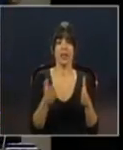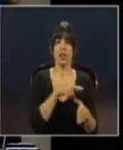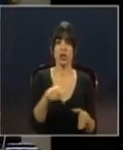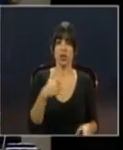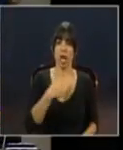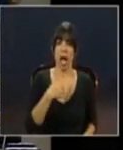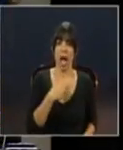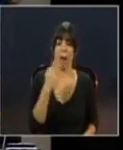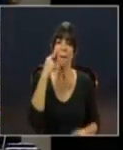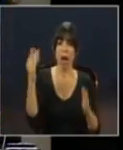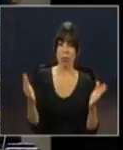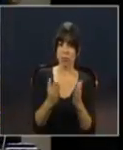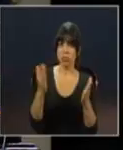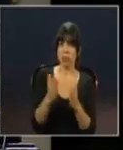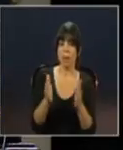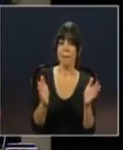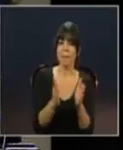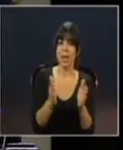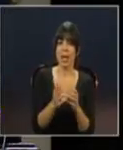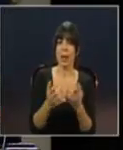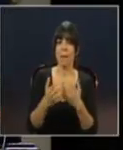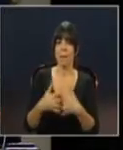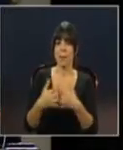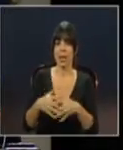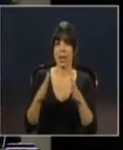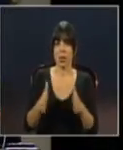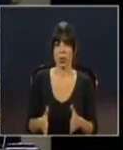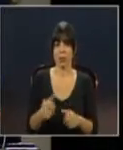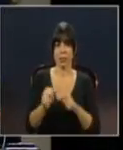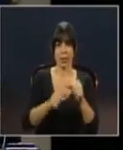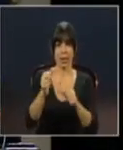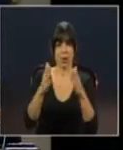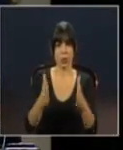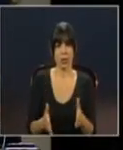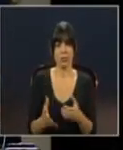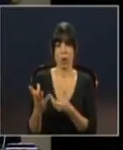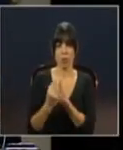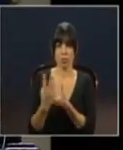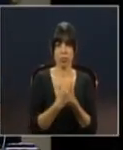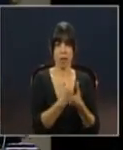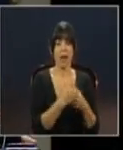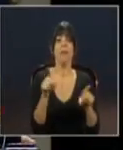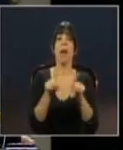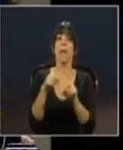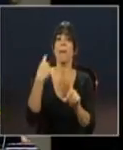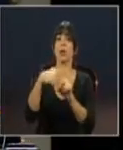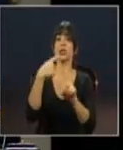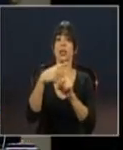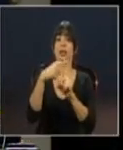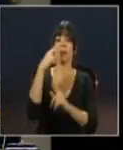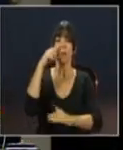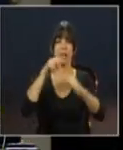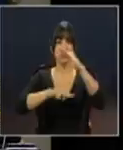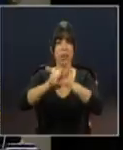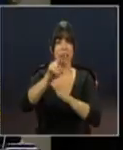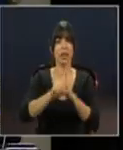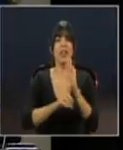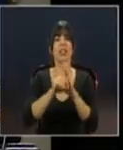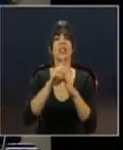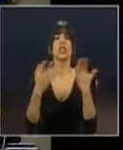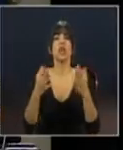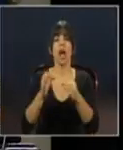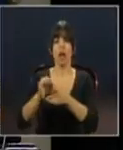disponibles y promoviendo al micro, pequeño y mediano emprendedurismo. Es también muy positiva la perspectiva de desarrollo